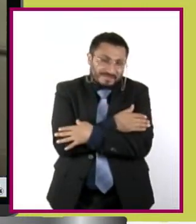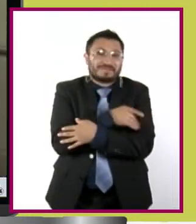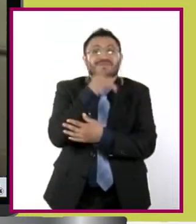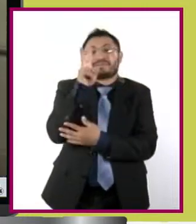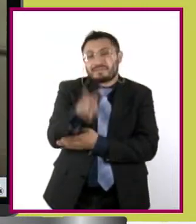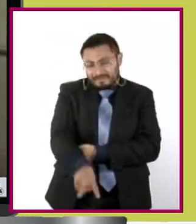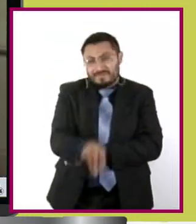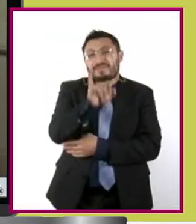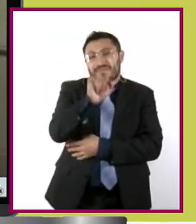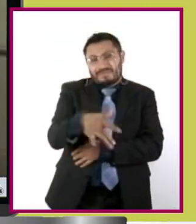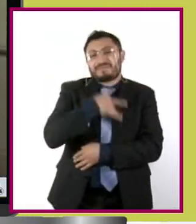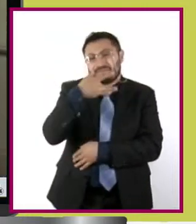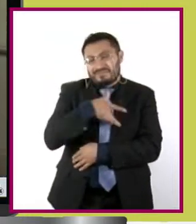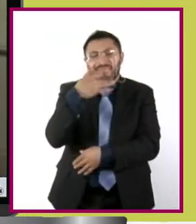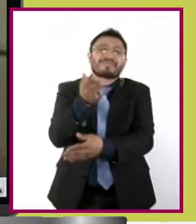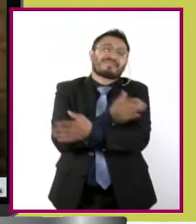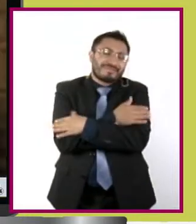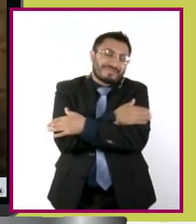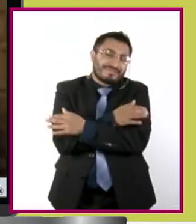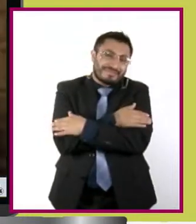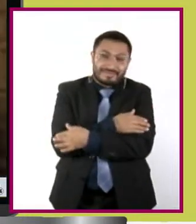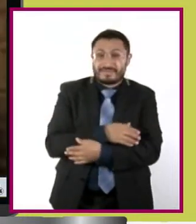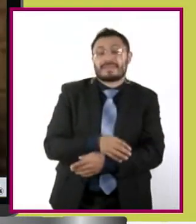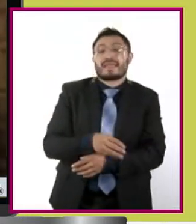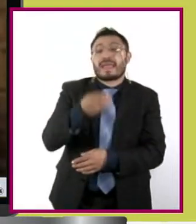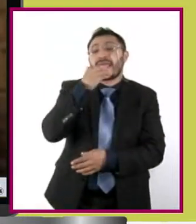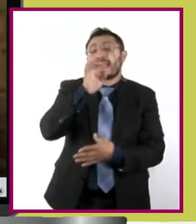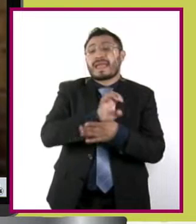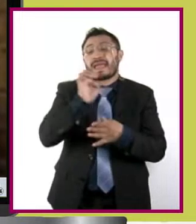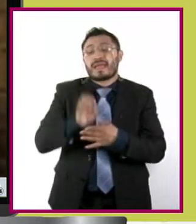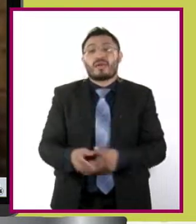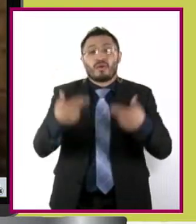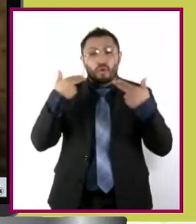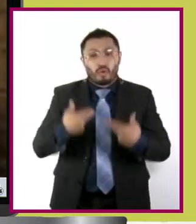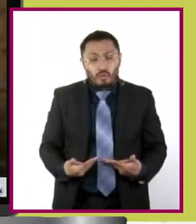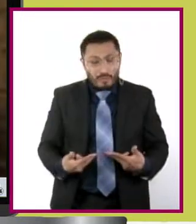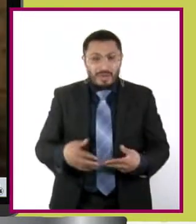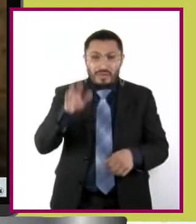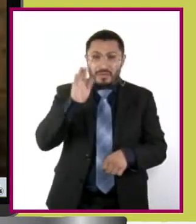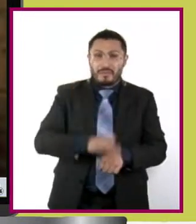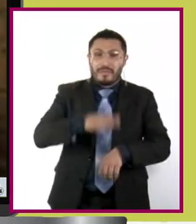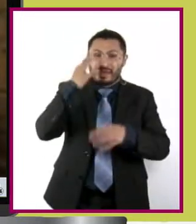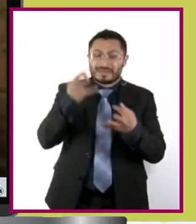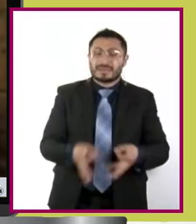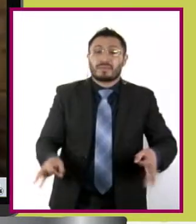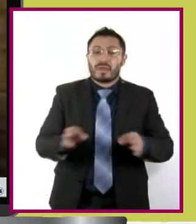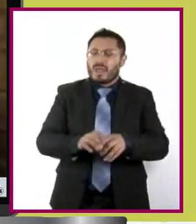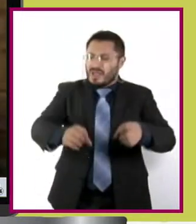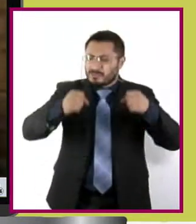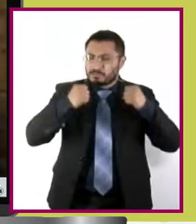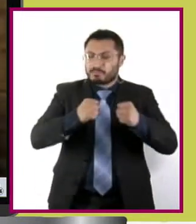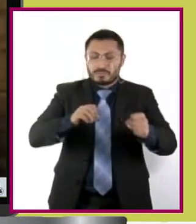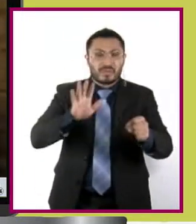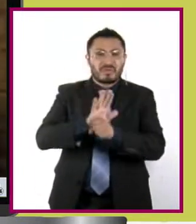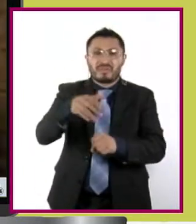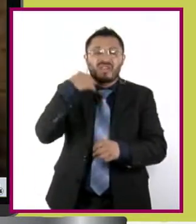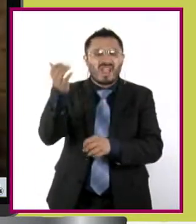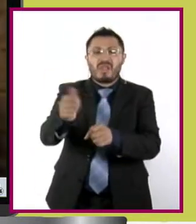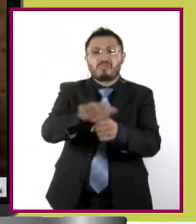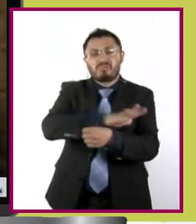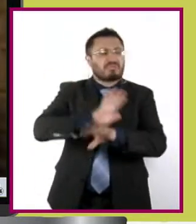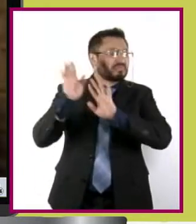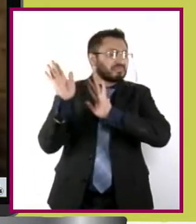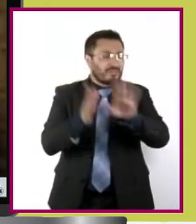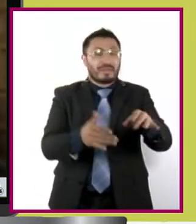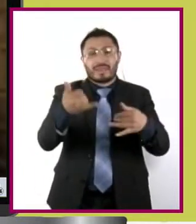sí llegamos a sentirlos. Entonces, lo humano es mucho más fuerte que cualquier contingencia y en términos